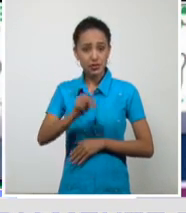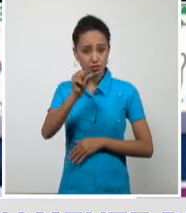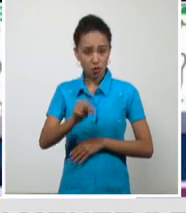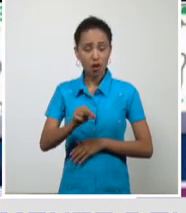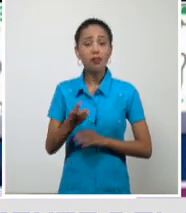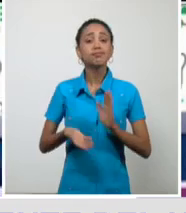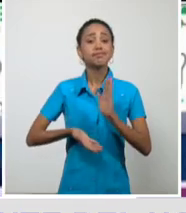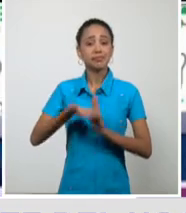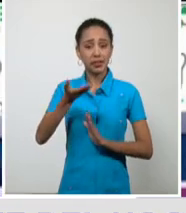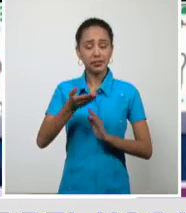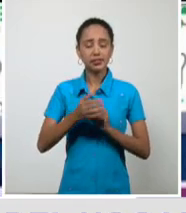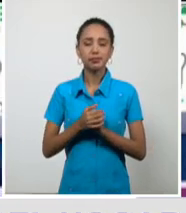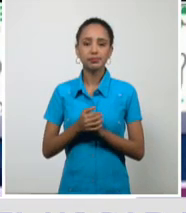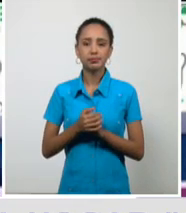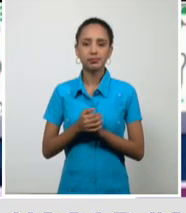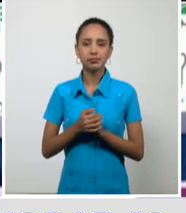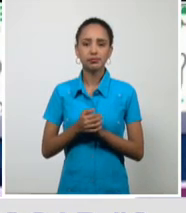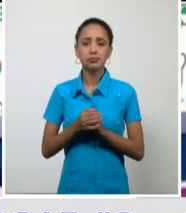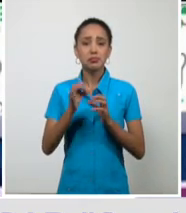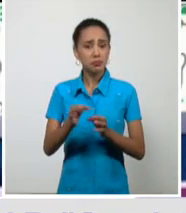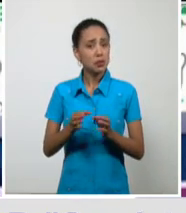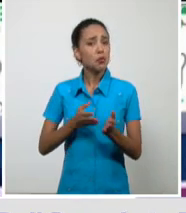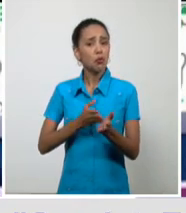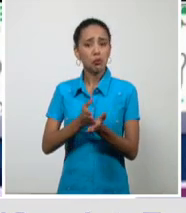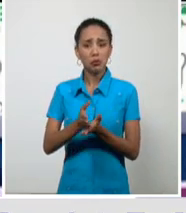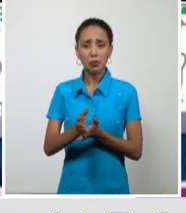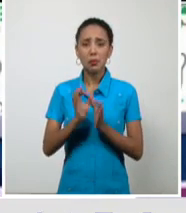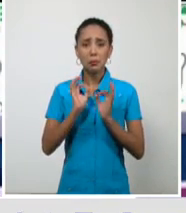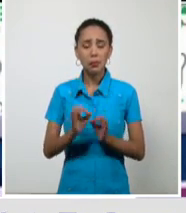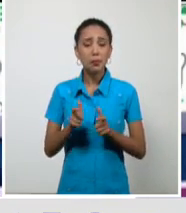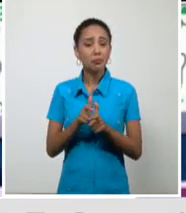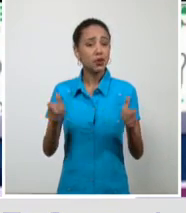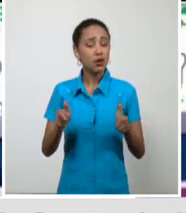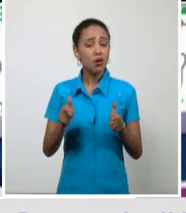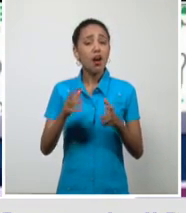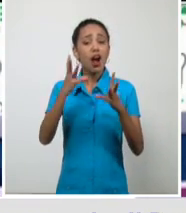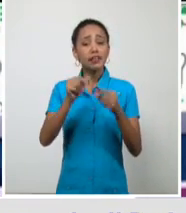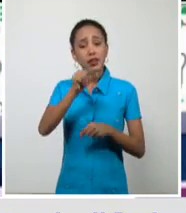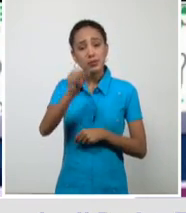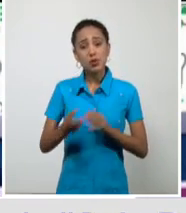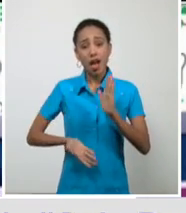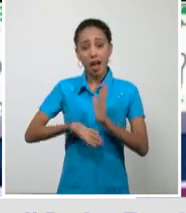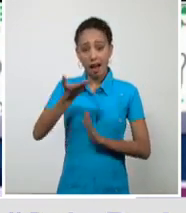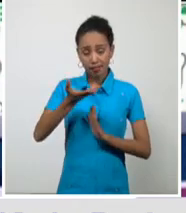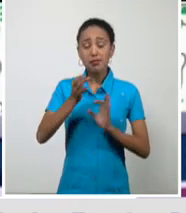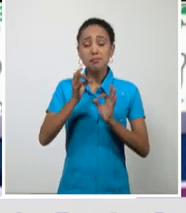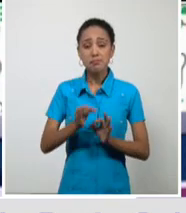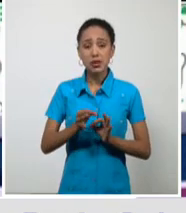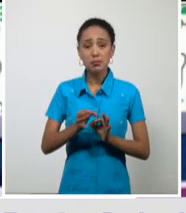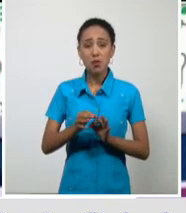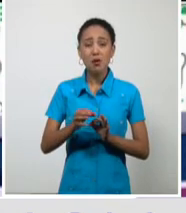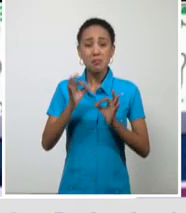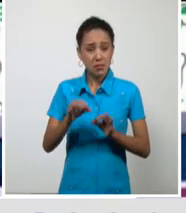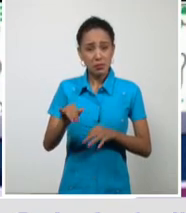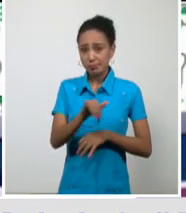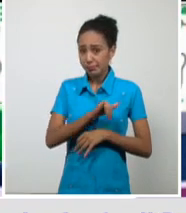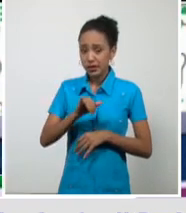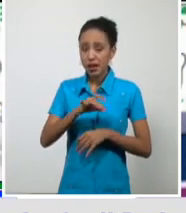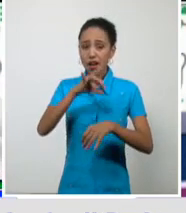que también retomamos la tendencia a la mayor cantidad de pacientes dados de alta que enfermos en una